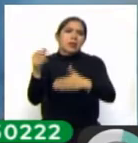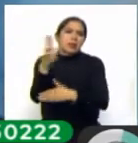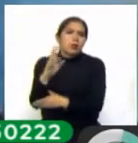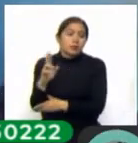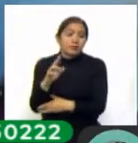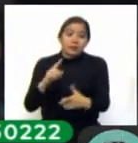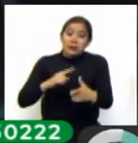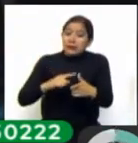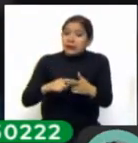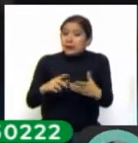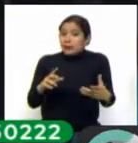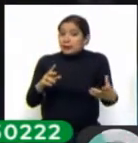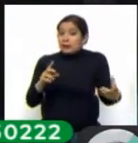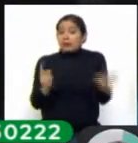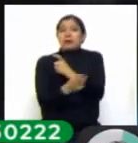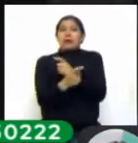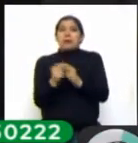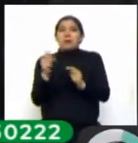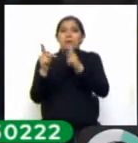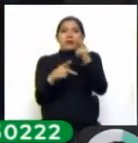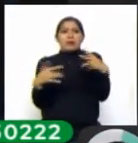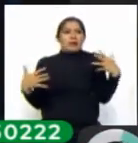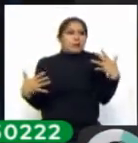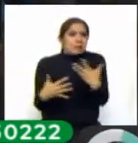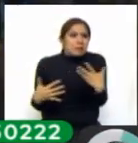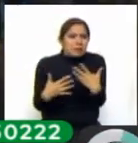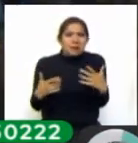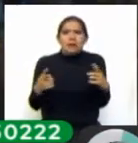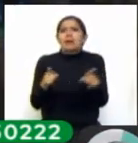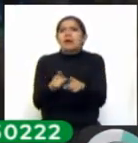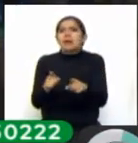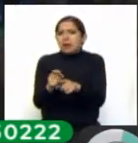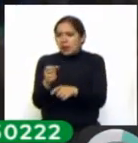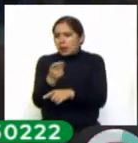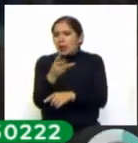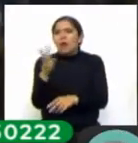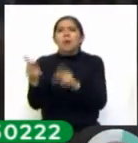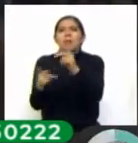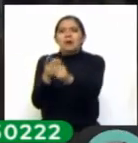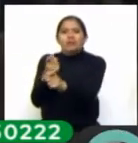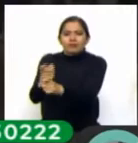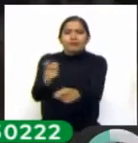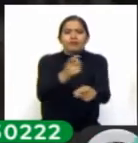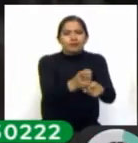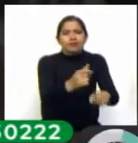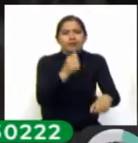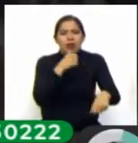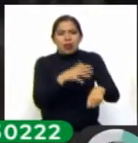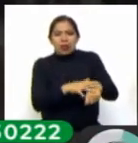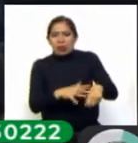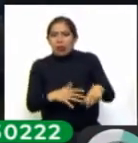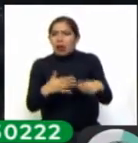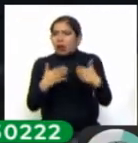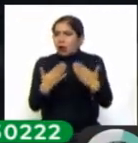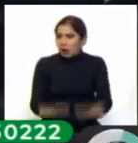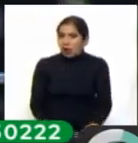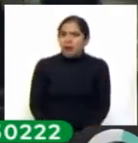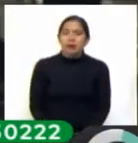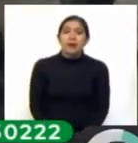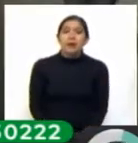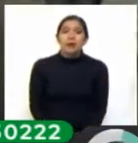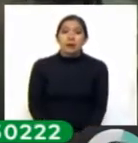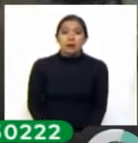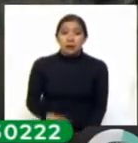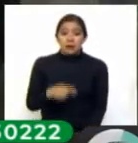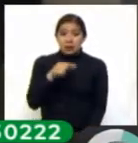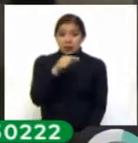que provocó no solo temor, sino también que afectó la integridad física de algunas personas. Que dentro de ese